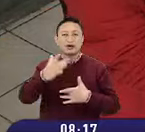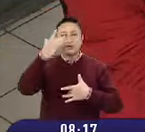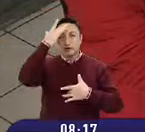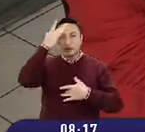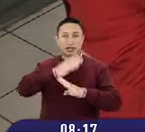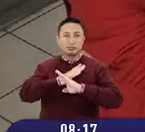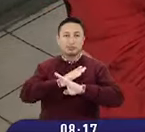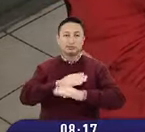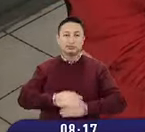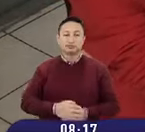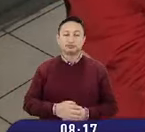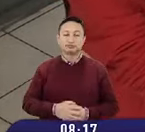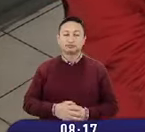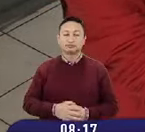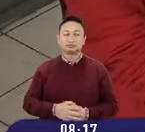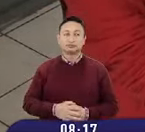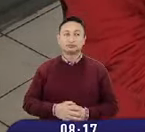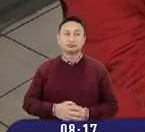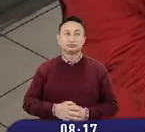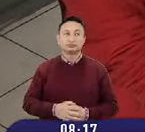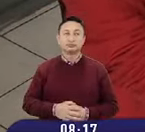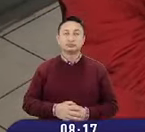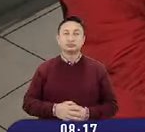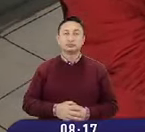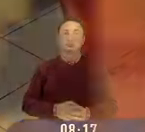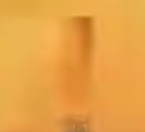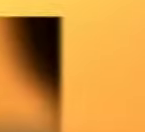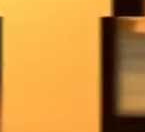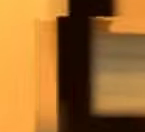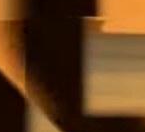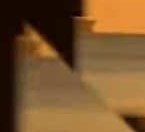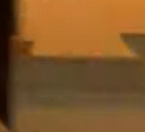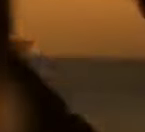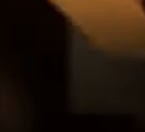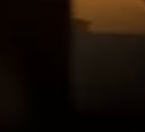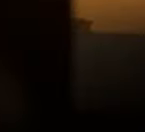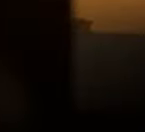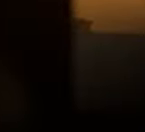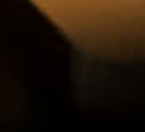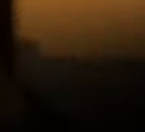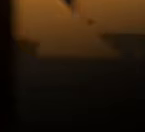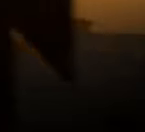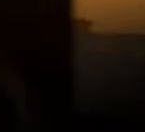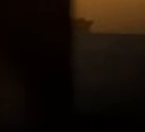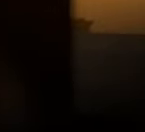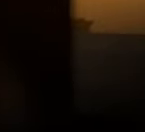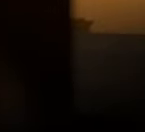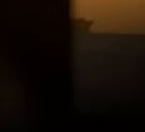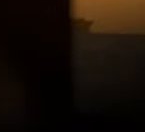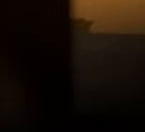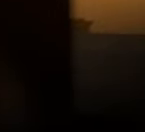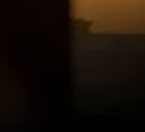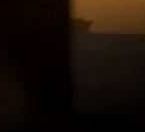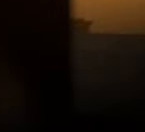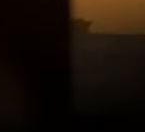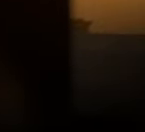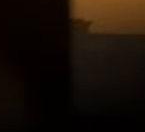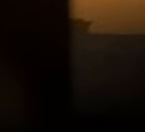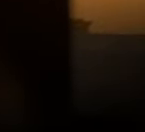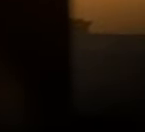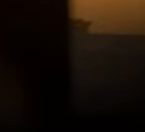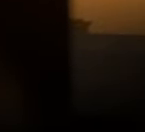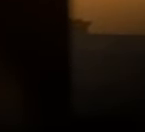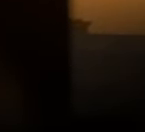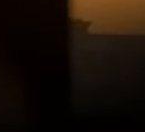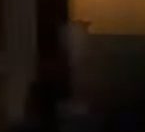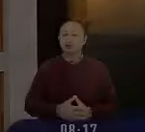enfermedades. Informó Priscila Cadena. Todos tienen una madre, ninguna